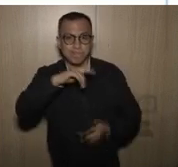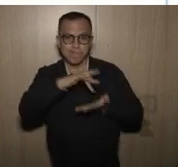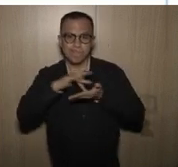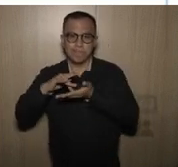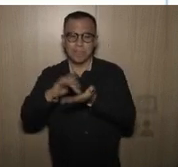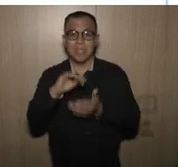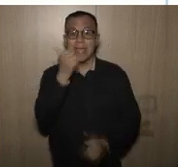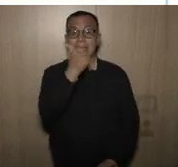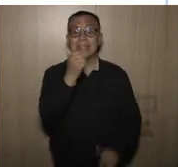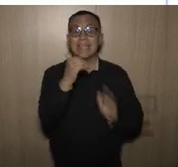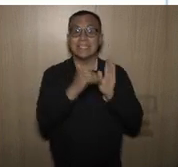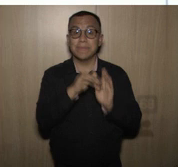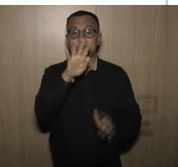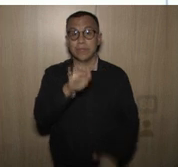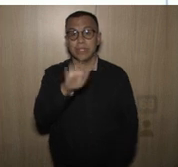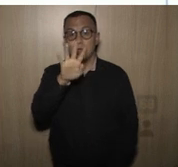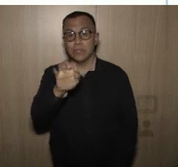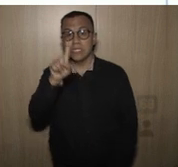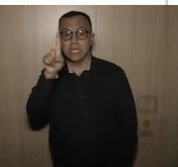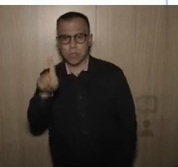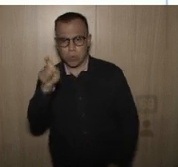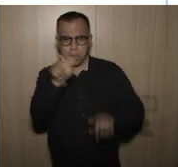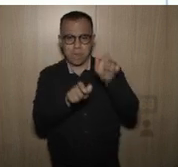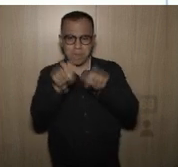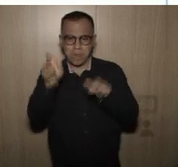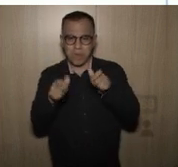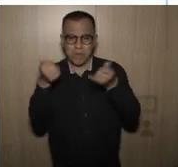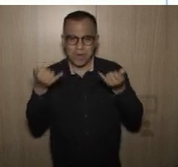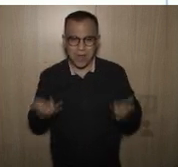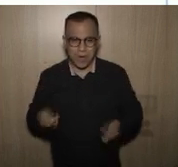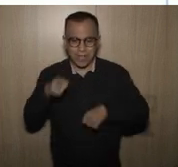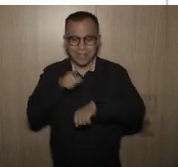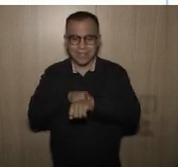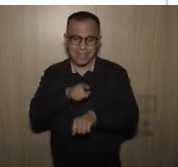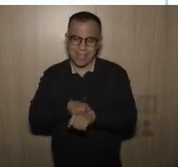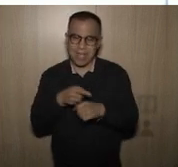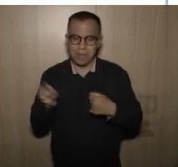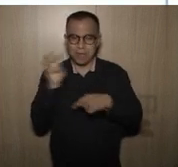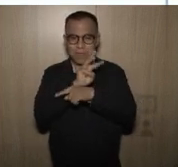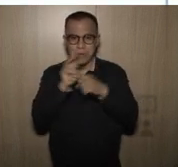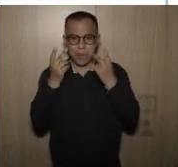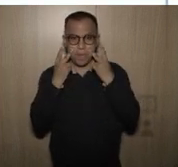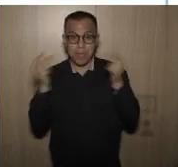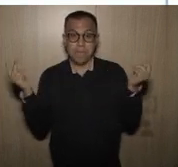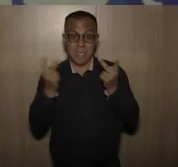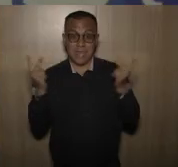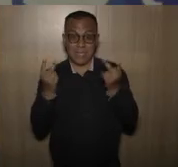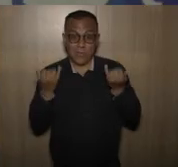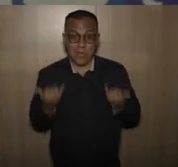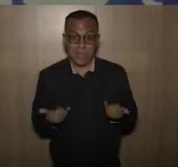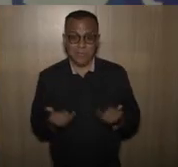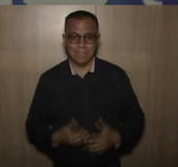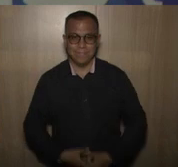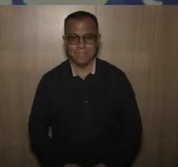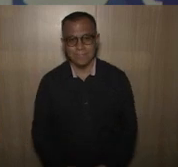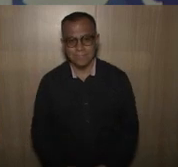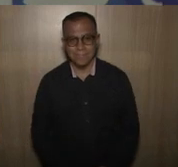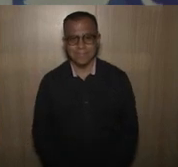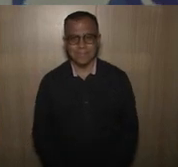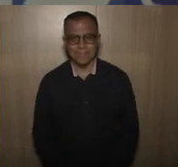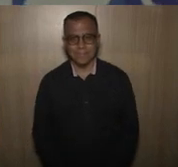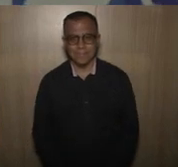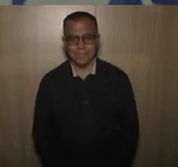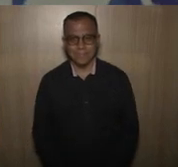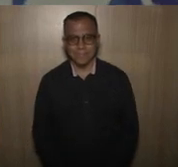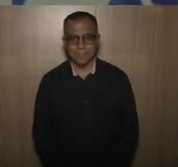más de 10.981 personas que nos acompañan en este momento en nuestra transmisión en vivo y en directo. Se